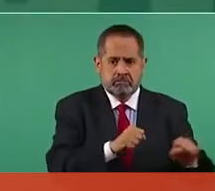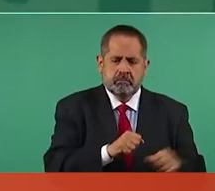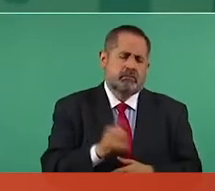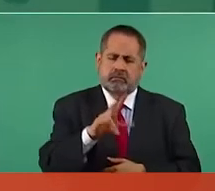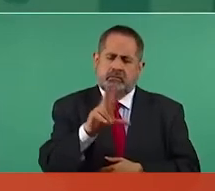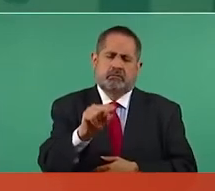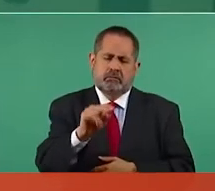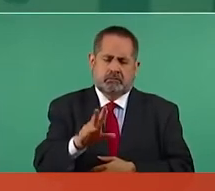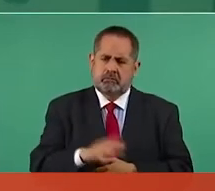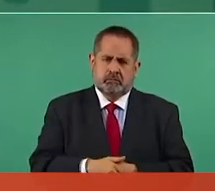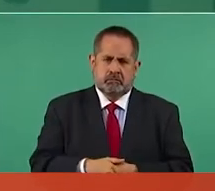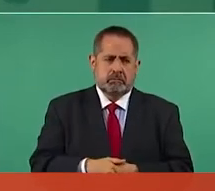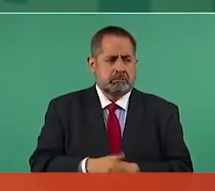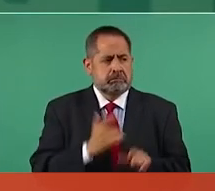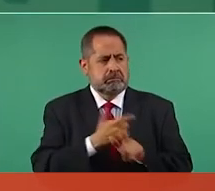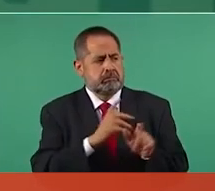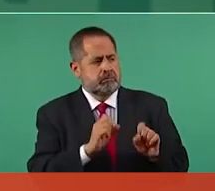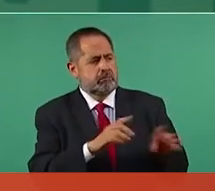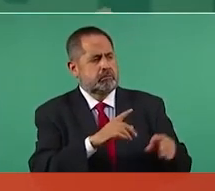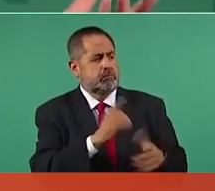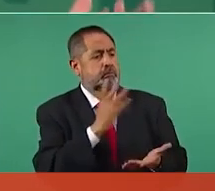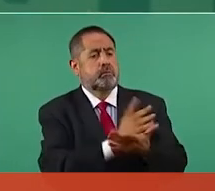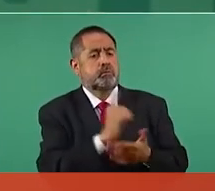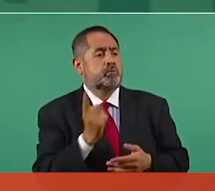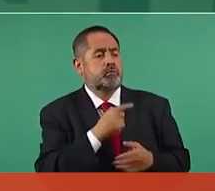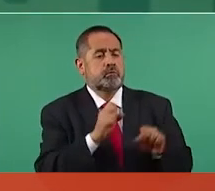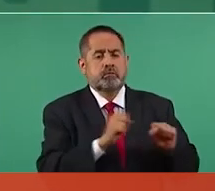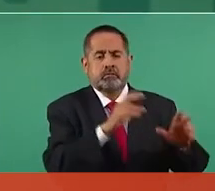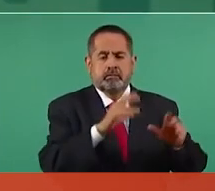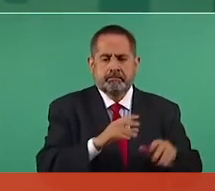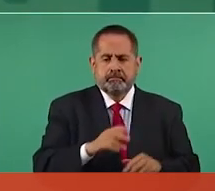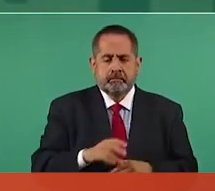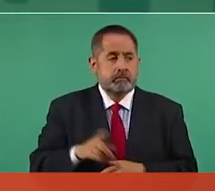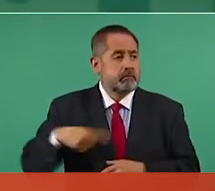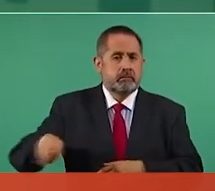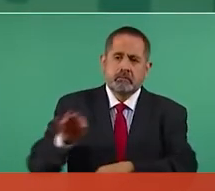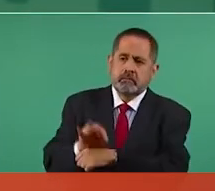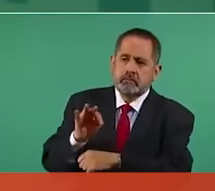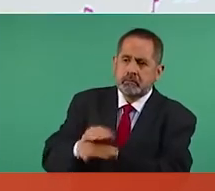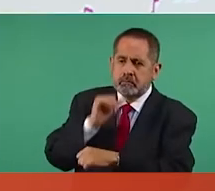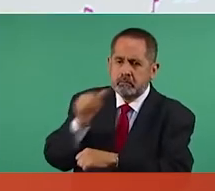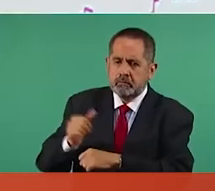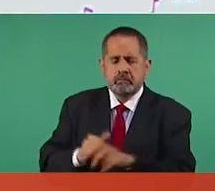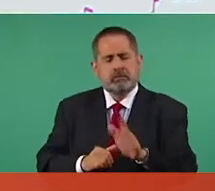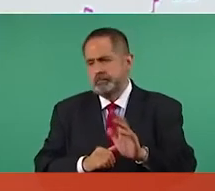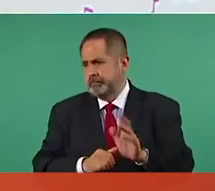no. ¿No vamos a dejar en estado de indefensión a la gente?